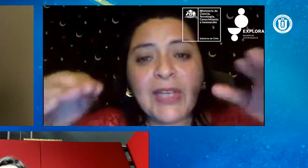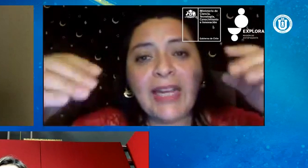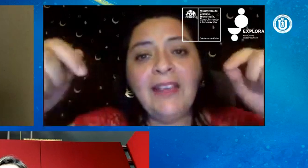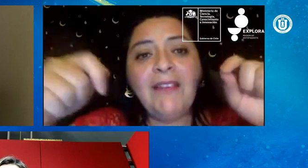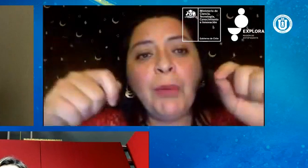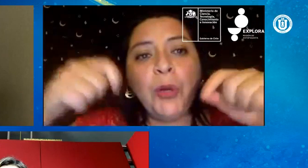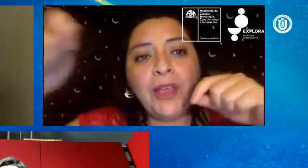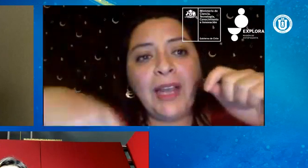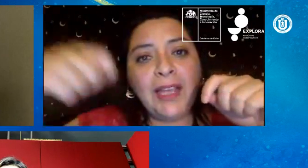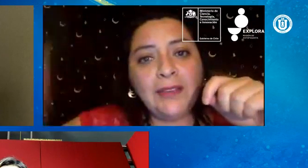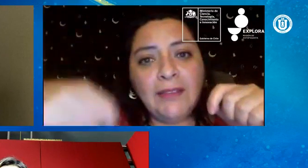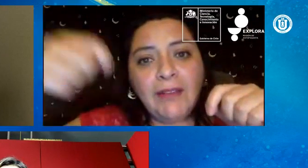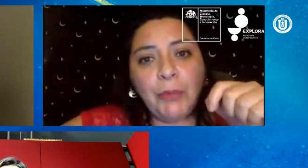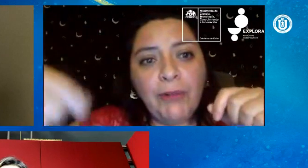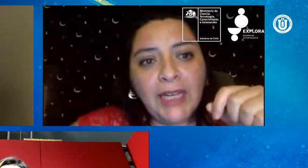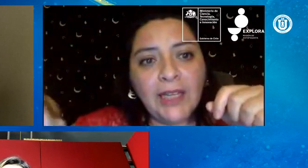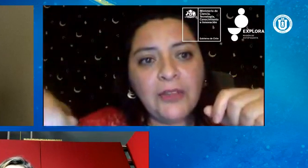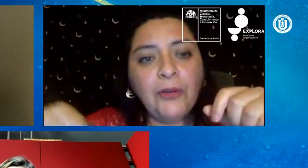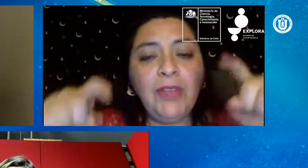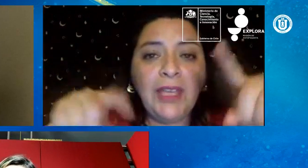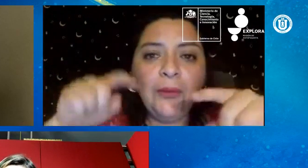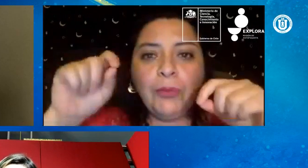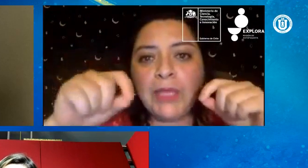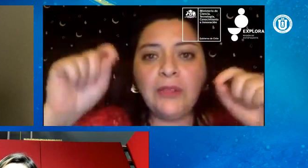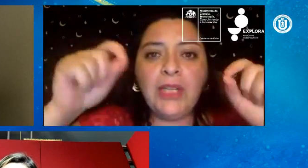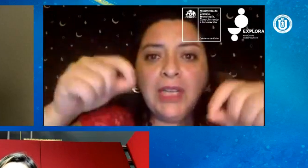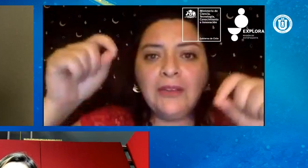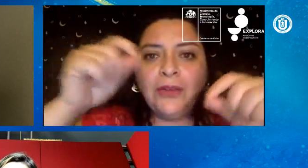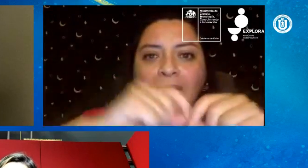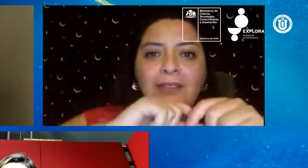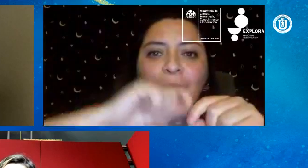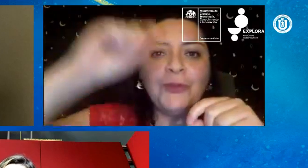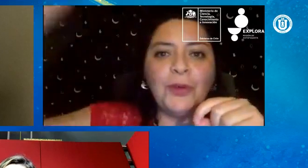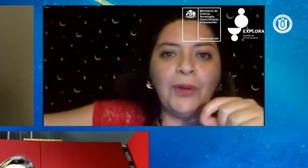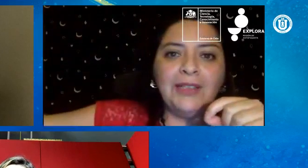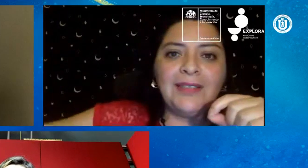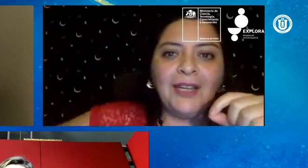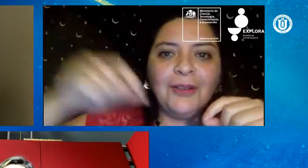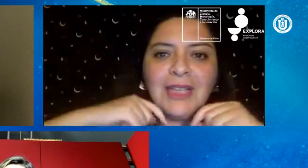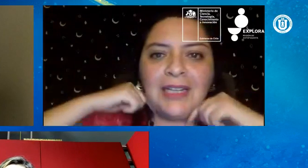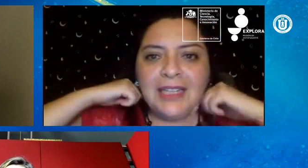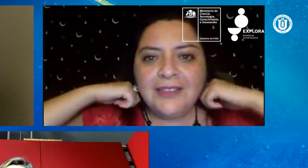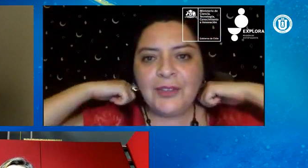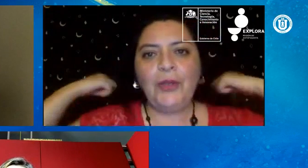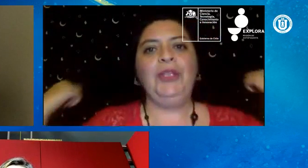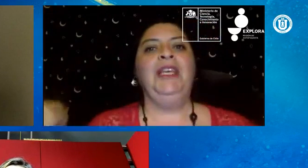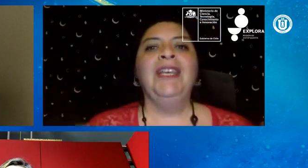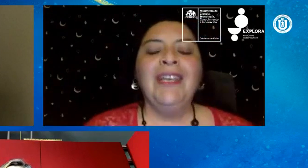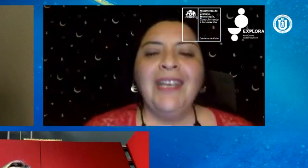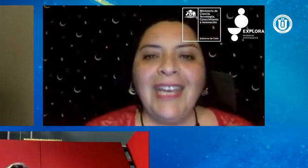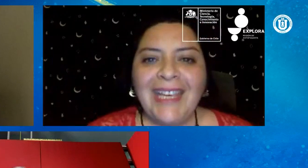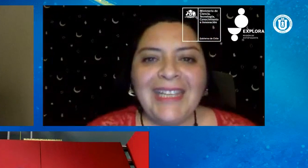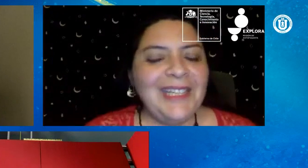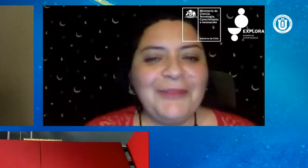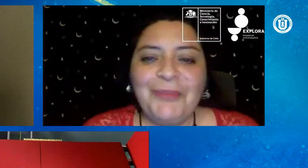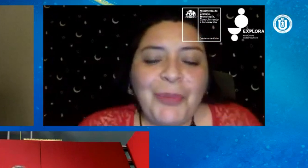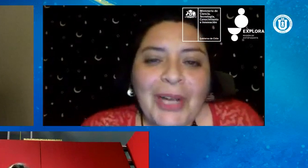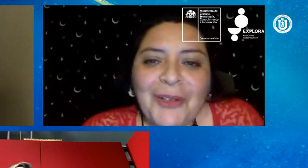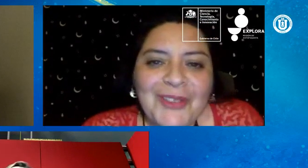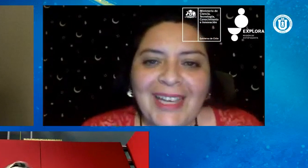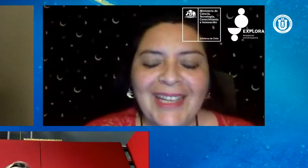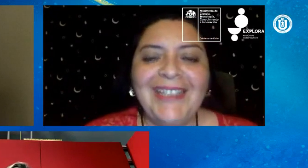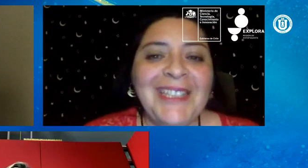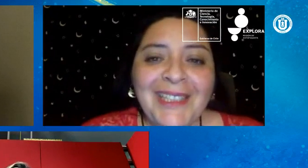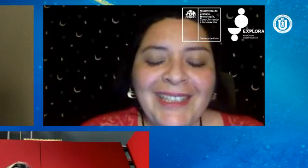redes sociales y vemos lo que la gente va publicando. Vi un meteorito que cruzó el cielo en tal dirección. Y